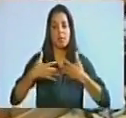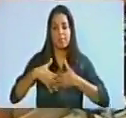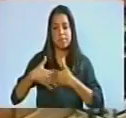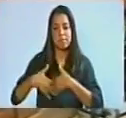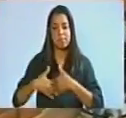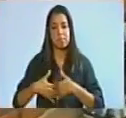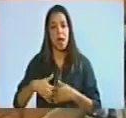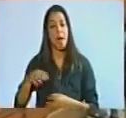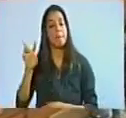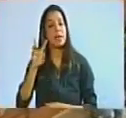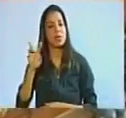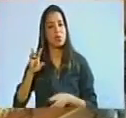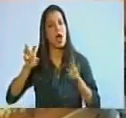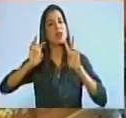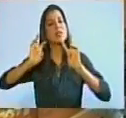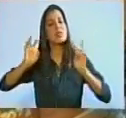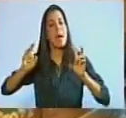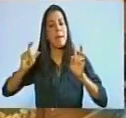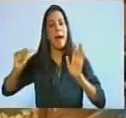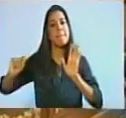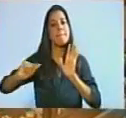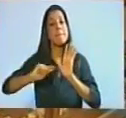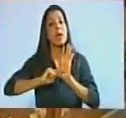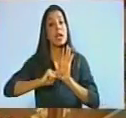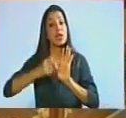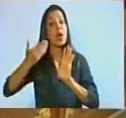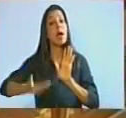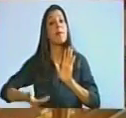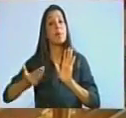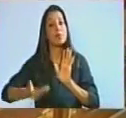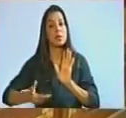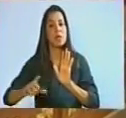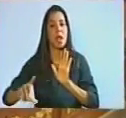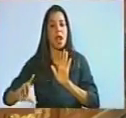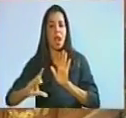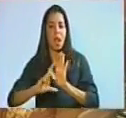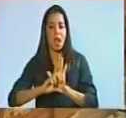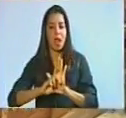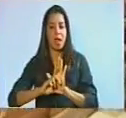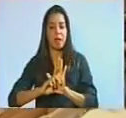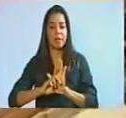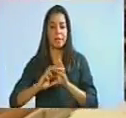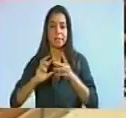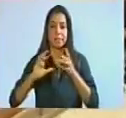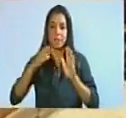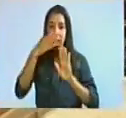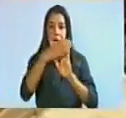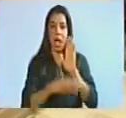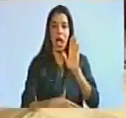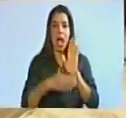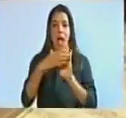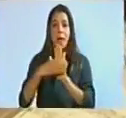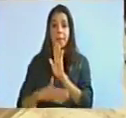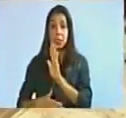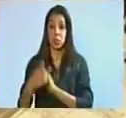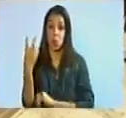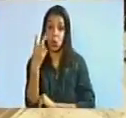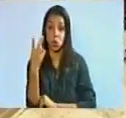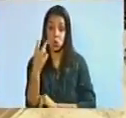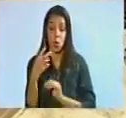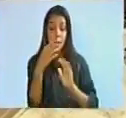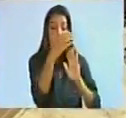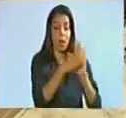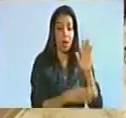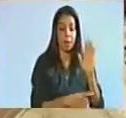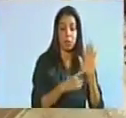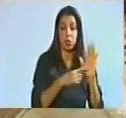país y el tema de la fijación de precios. Esta ley tiene dos capítulos, uno de disposiciones